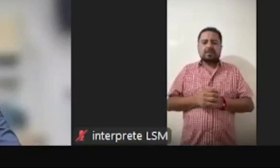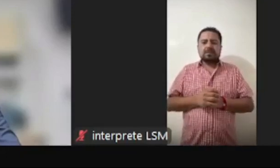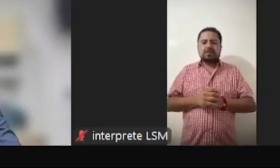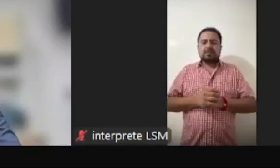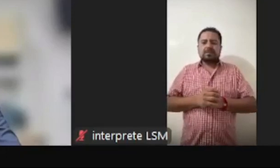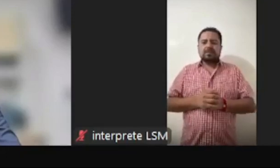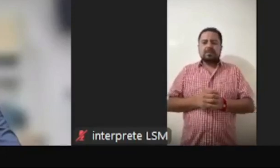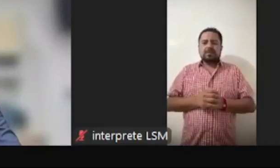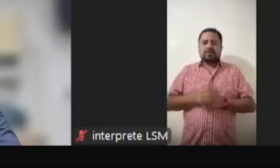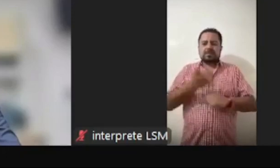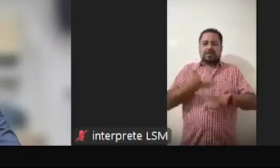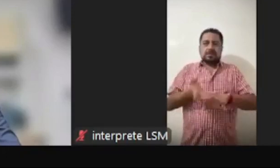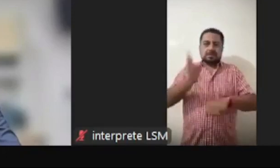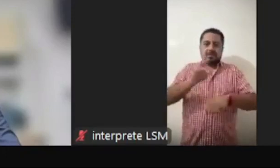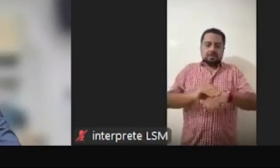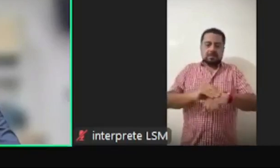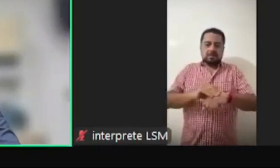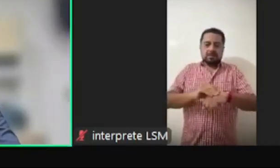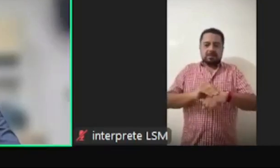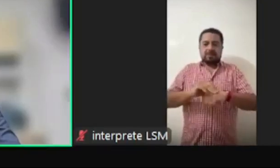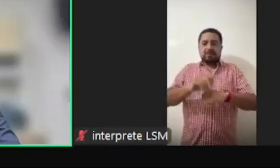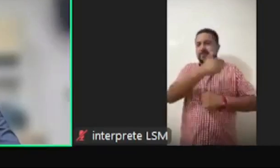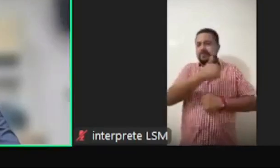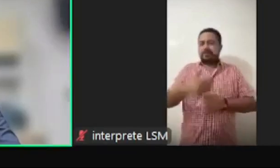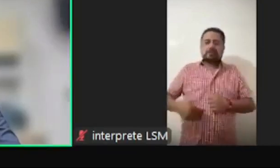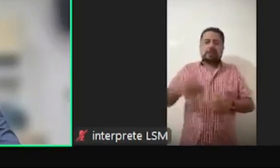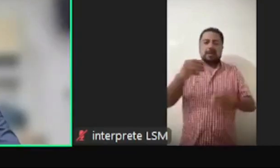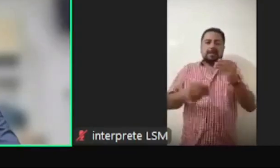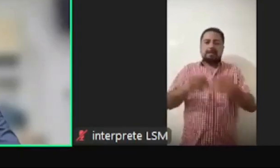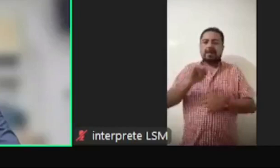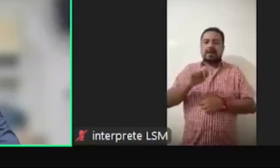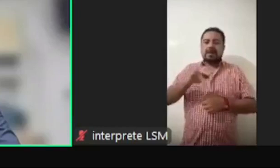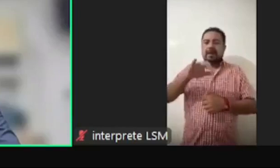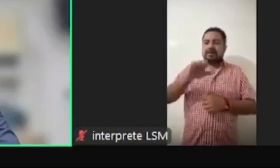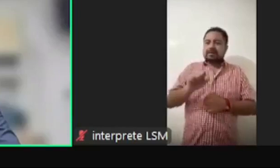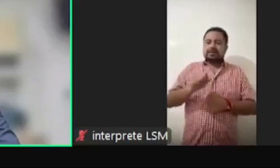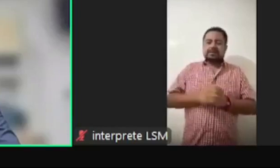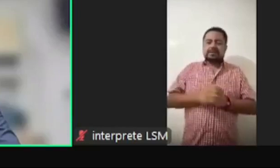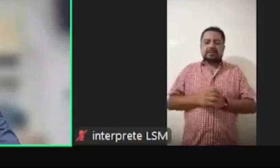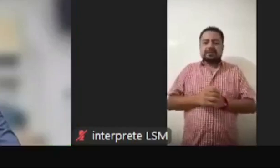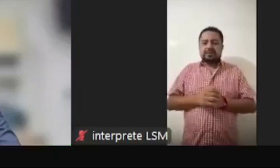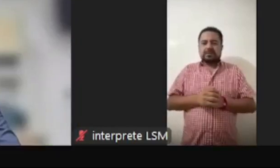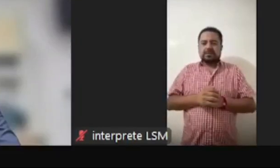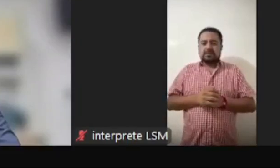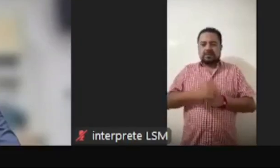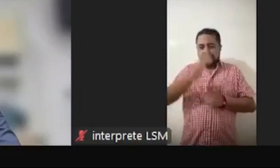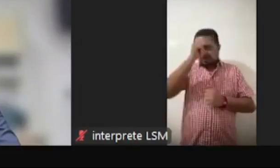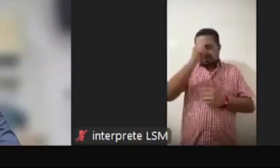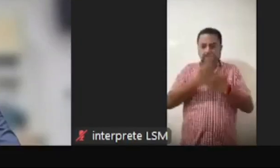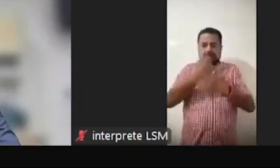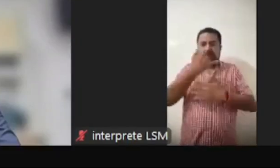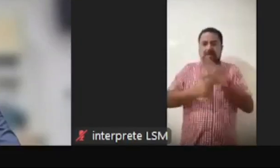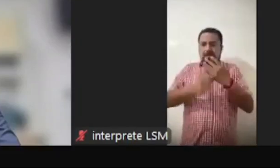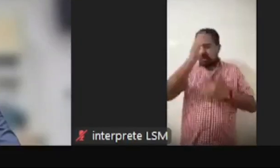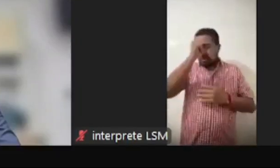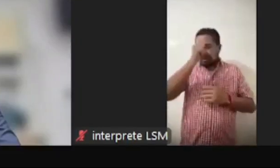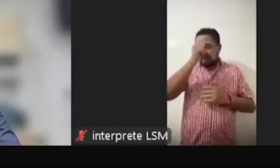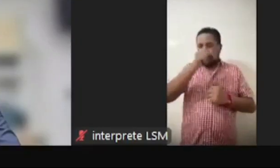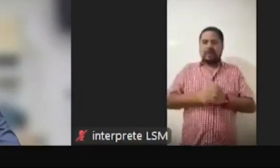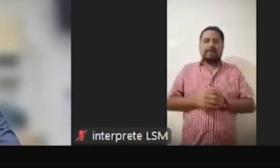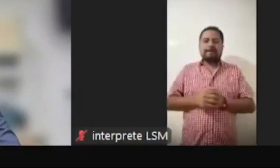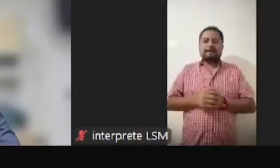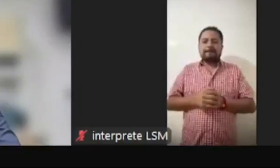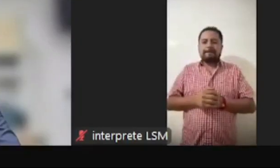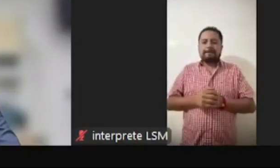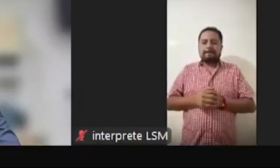Consulta presidenta, magistrado José Inés Betancur Salgado. Con los proyectos de acuerdo.